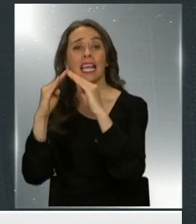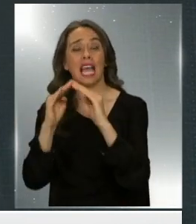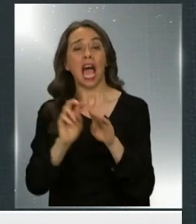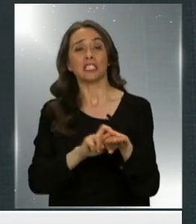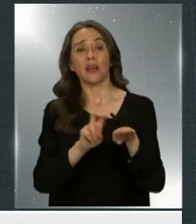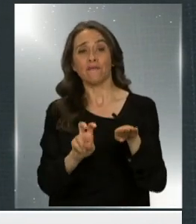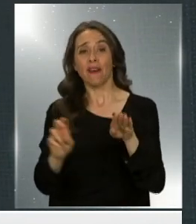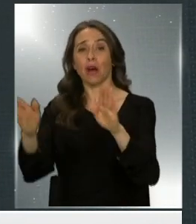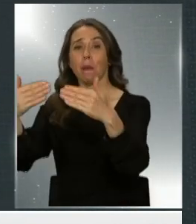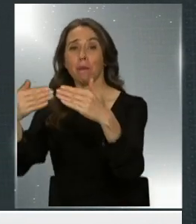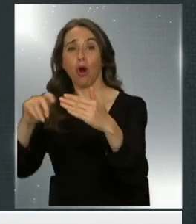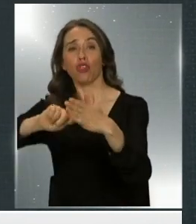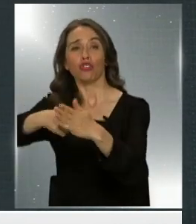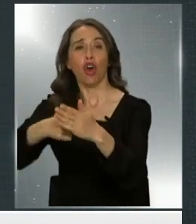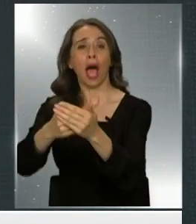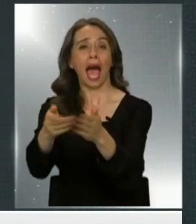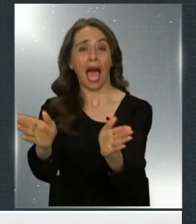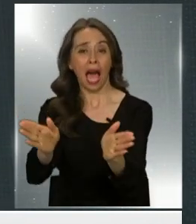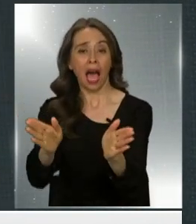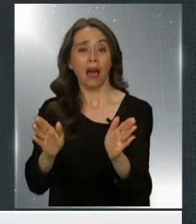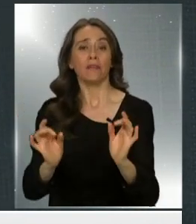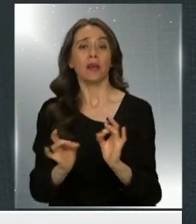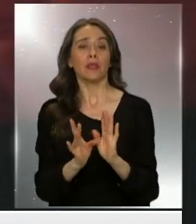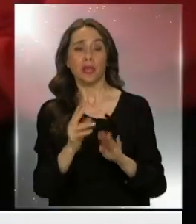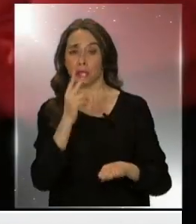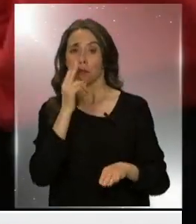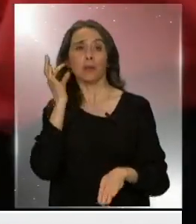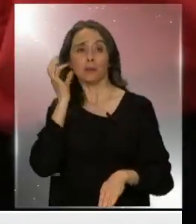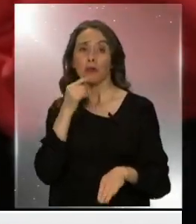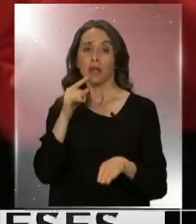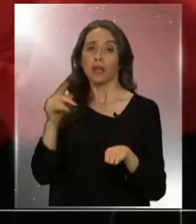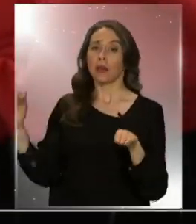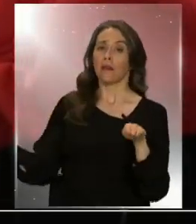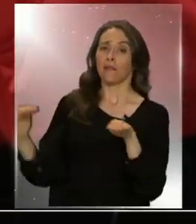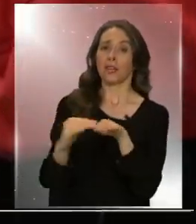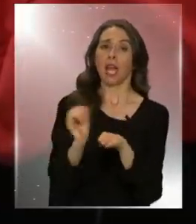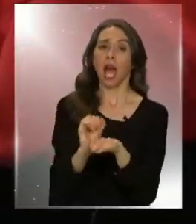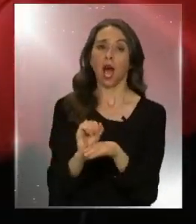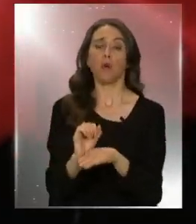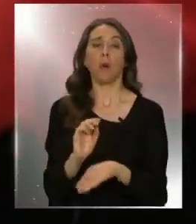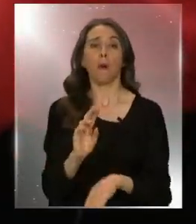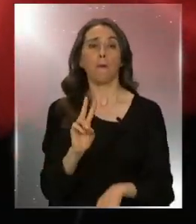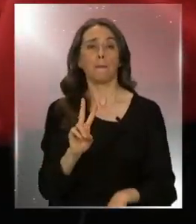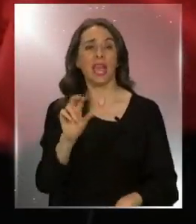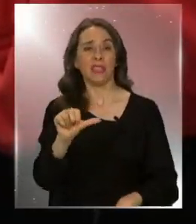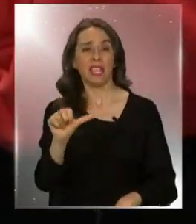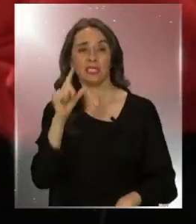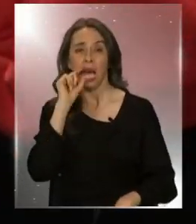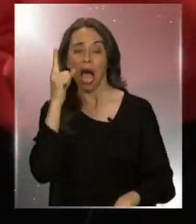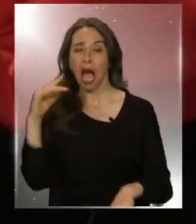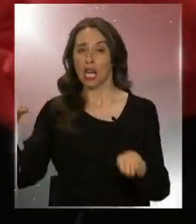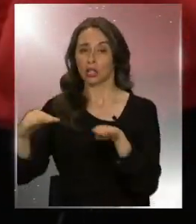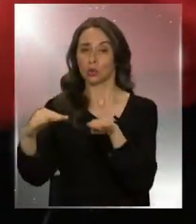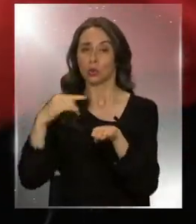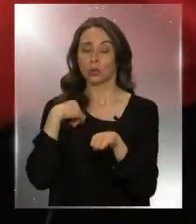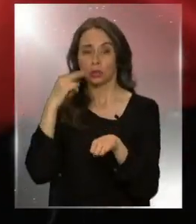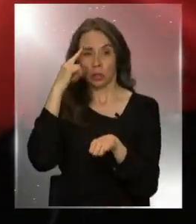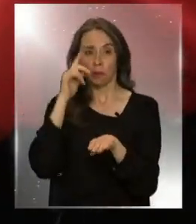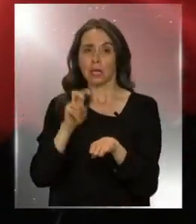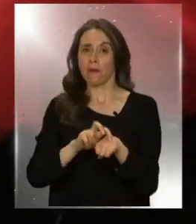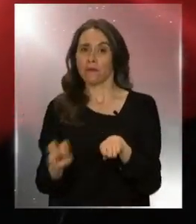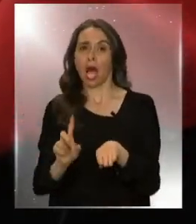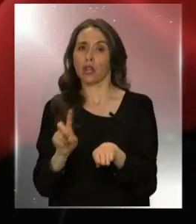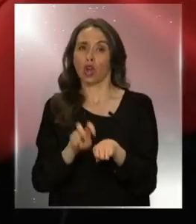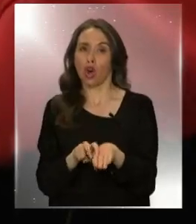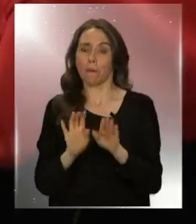pero no espera por casualidad pero que se acerca como un de 16 color azul y decidí quedarme un poco más en